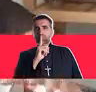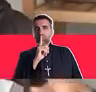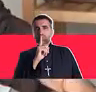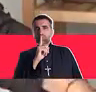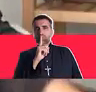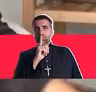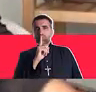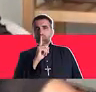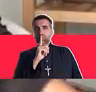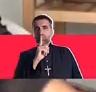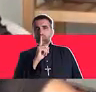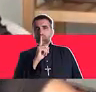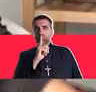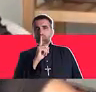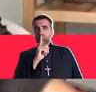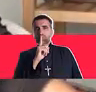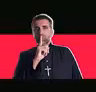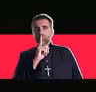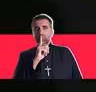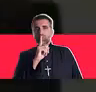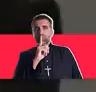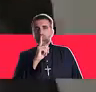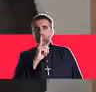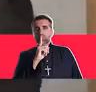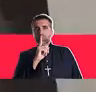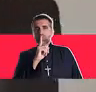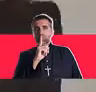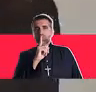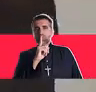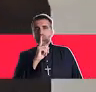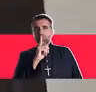así. Entonces yo me quedé así.